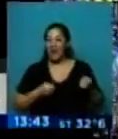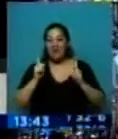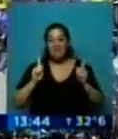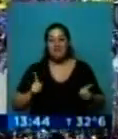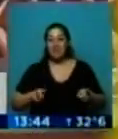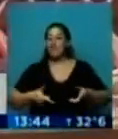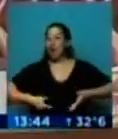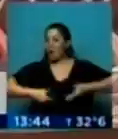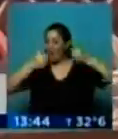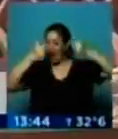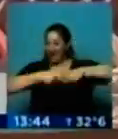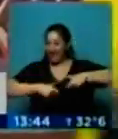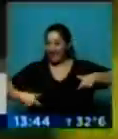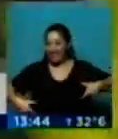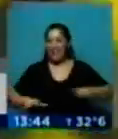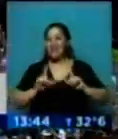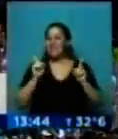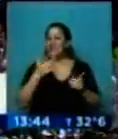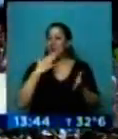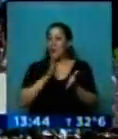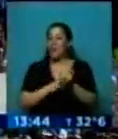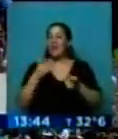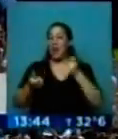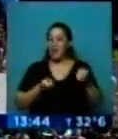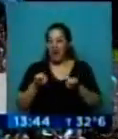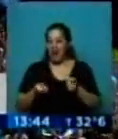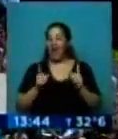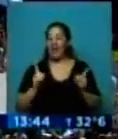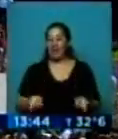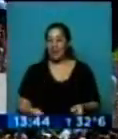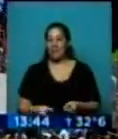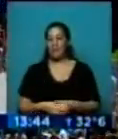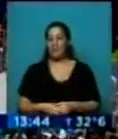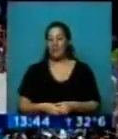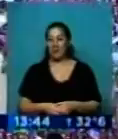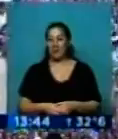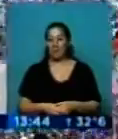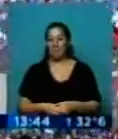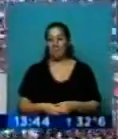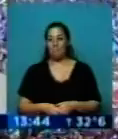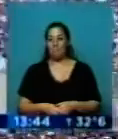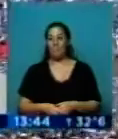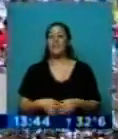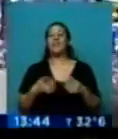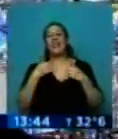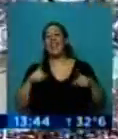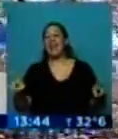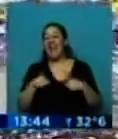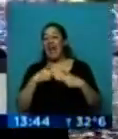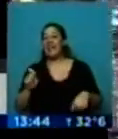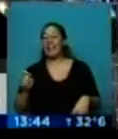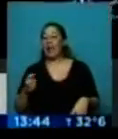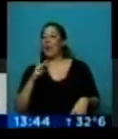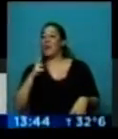prometido, sacarse la banda presidencial para poder bailar, y lo acompaña En el canto, la